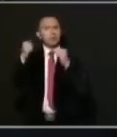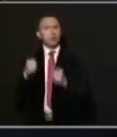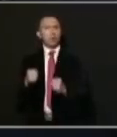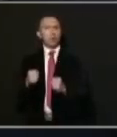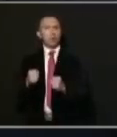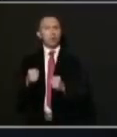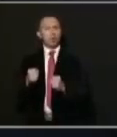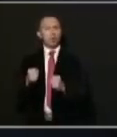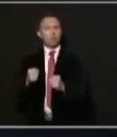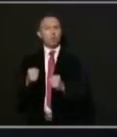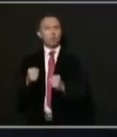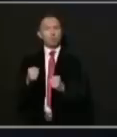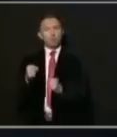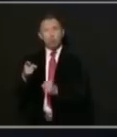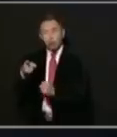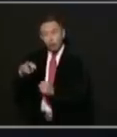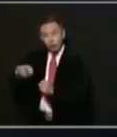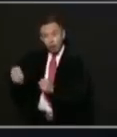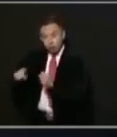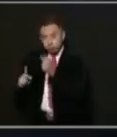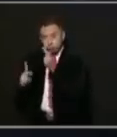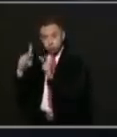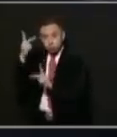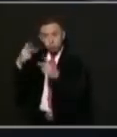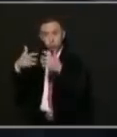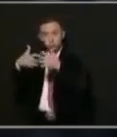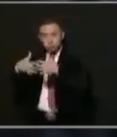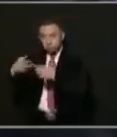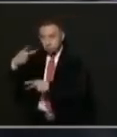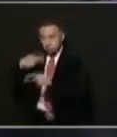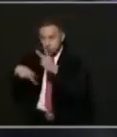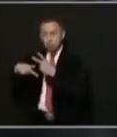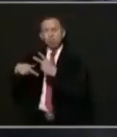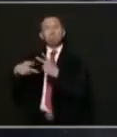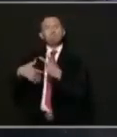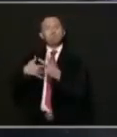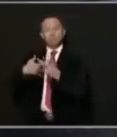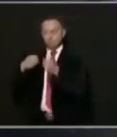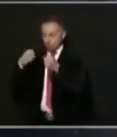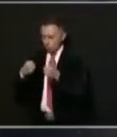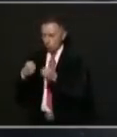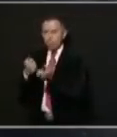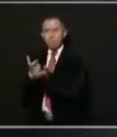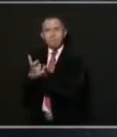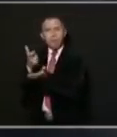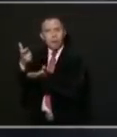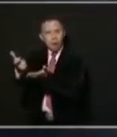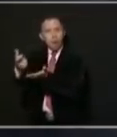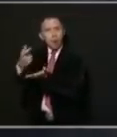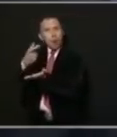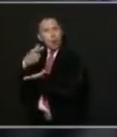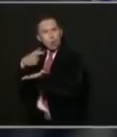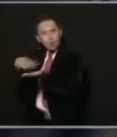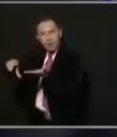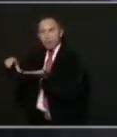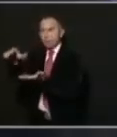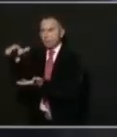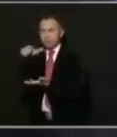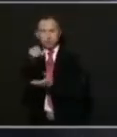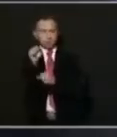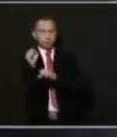produzcan se les va a comprar en almacenes, en